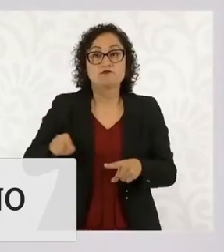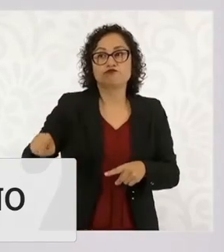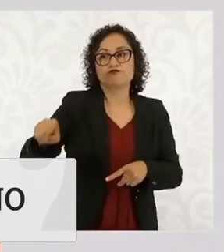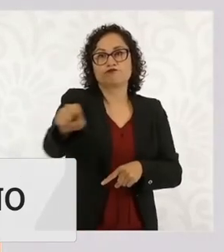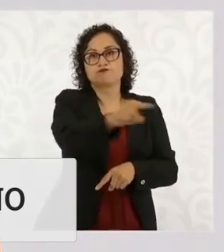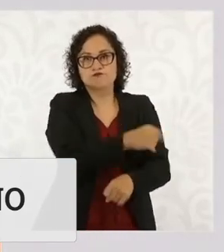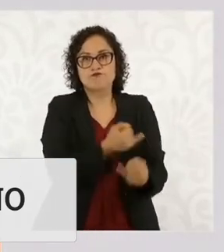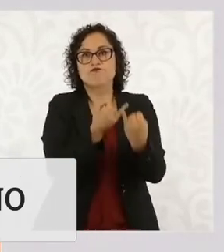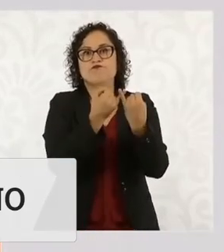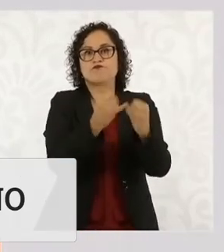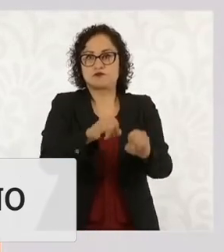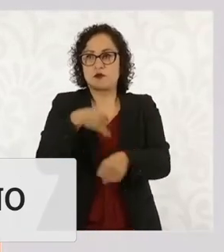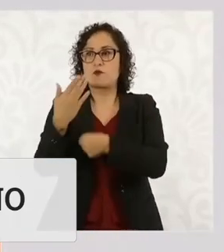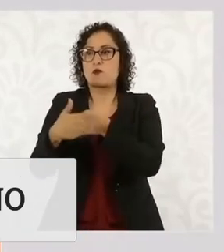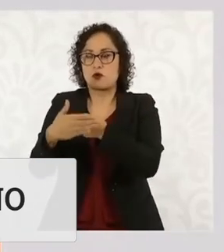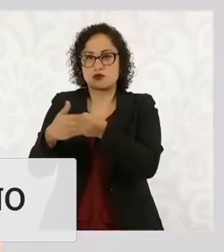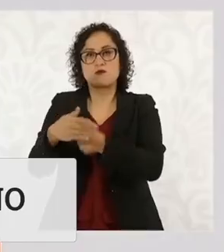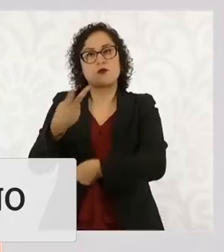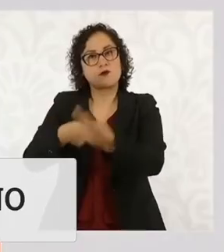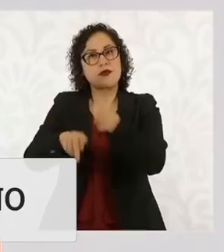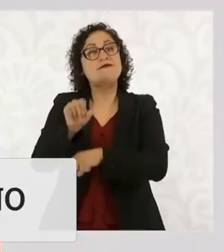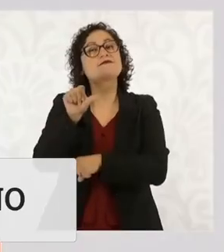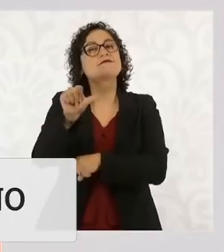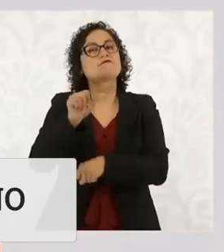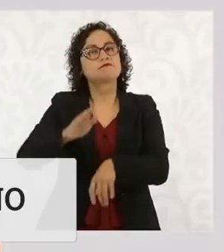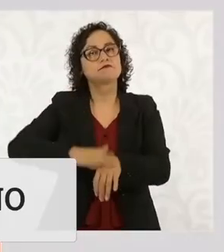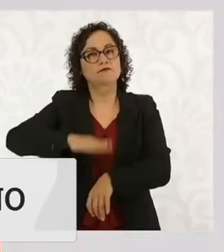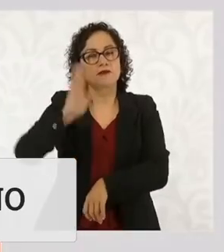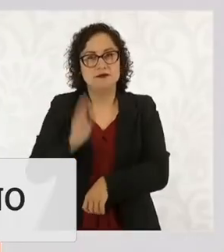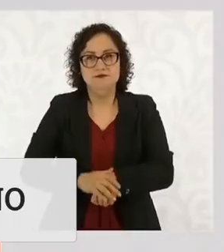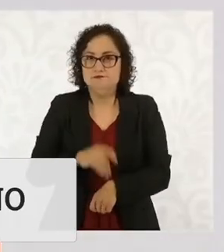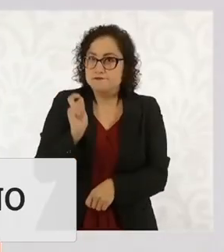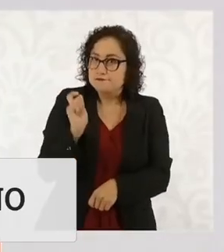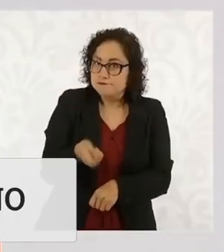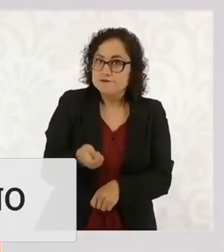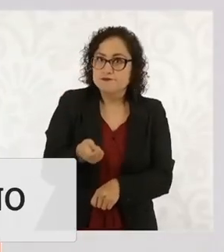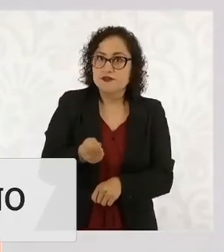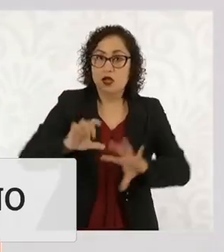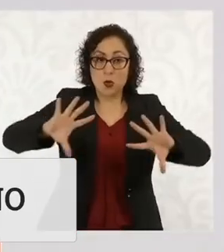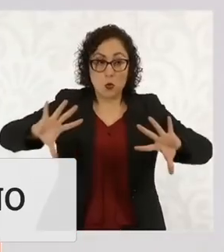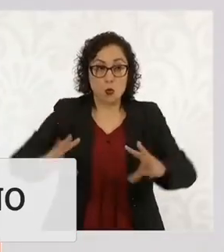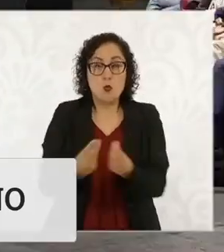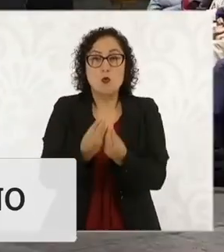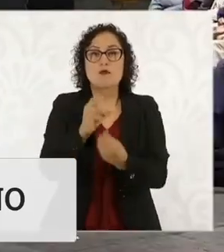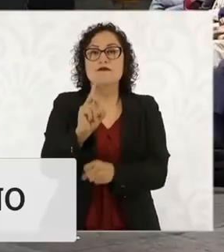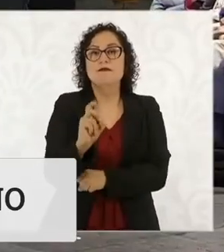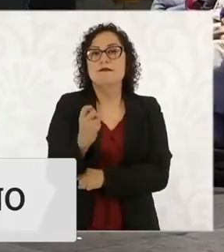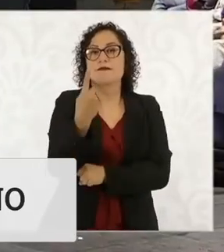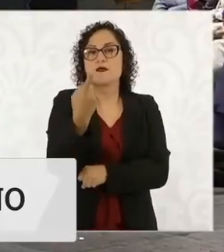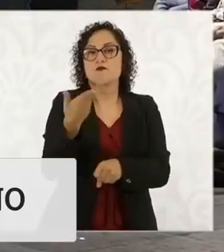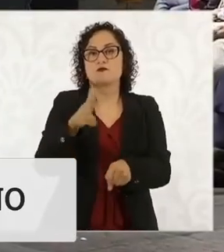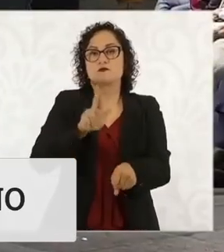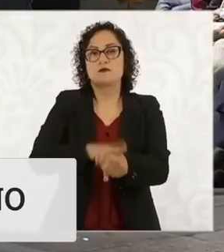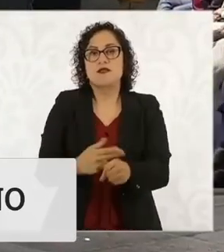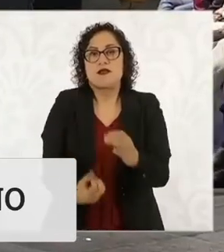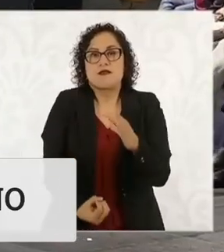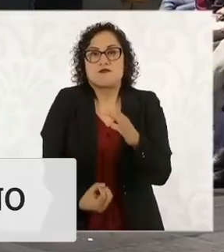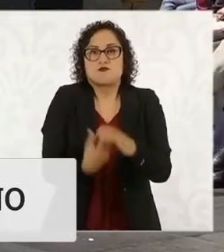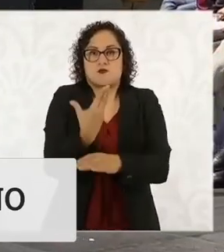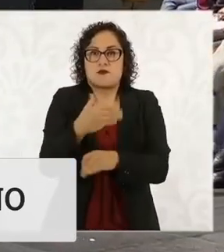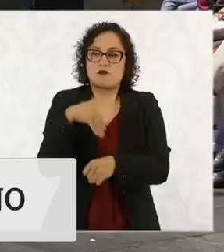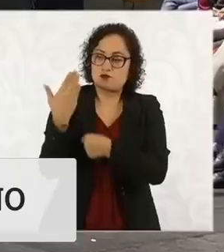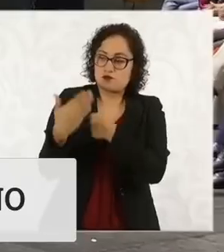meses inauguraremos 16 más, es decir, serán 31 nuevos hospitales al cerrar